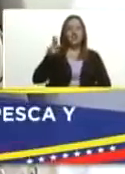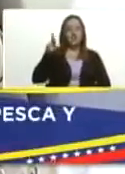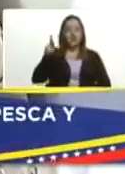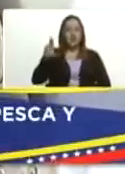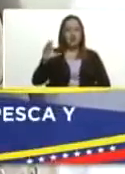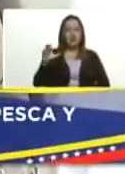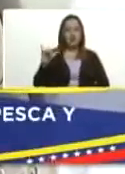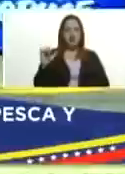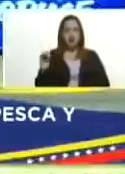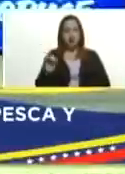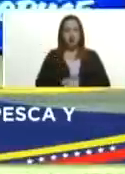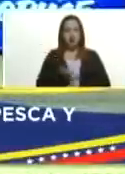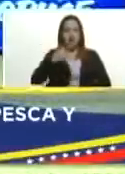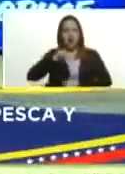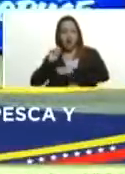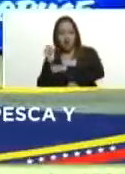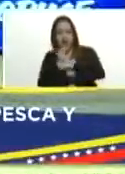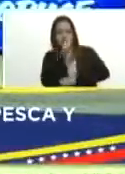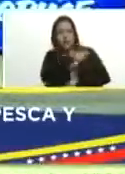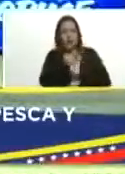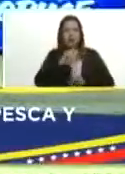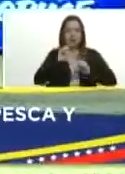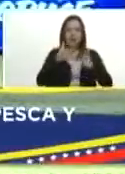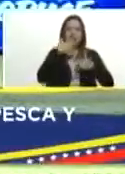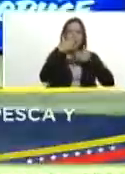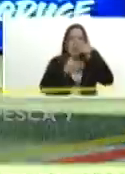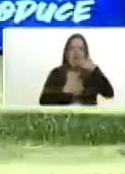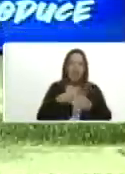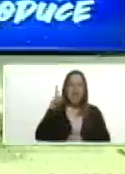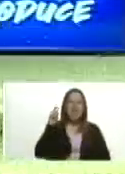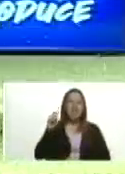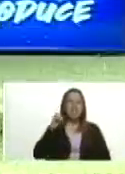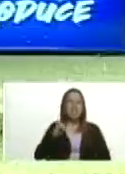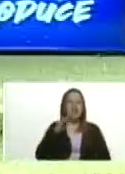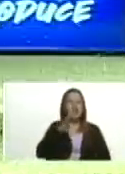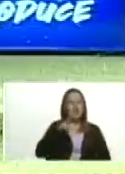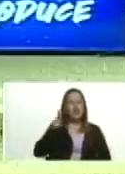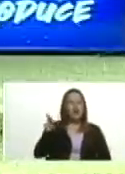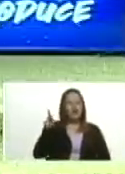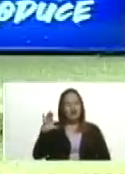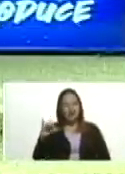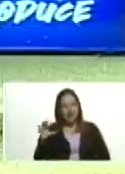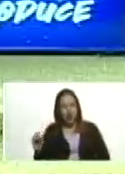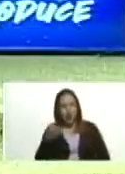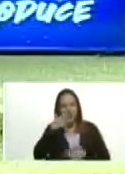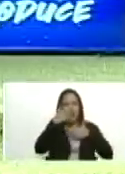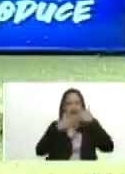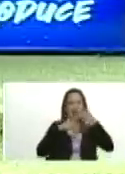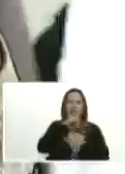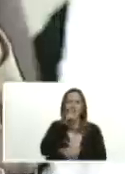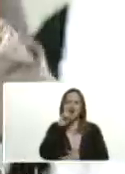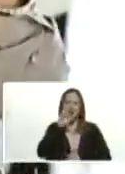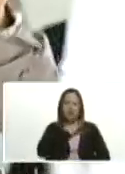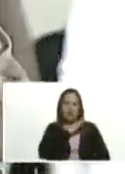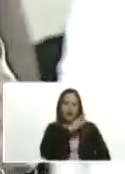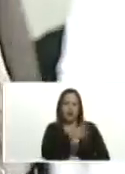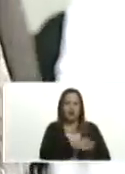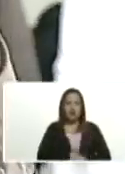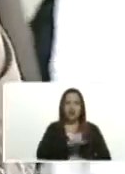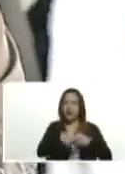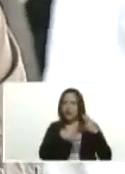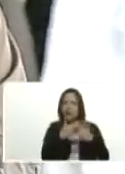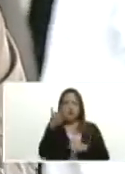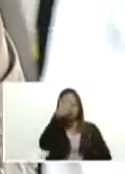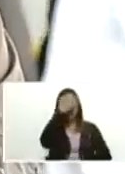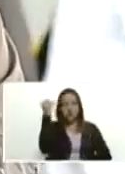y cuando venía a batear la gente empezaba a gritar, Tiburcio, Tiburcio, Tiburcio, y nunca se me olvidó ese